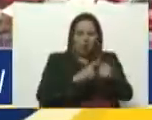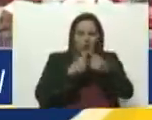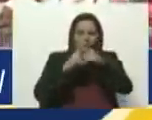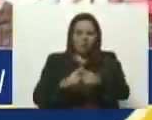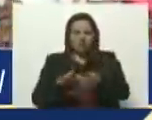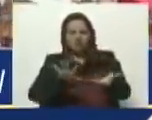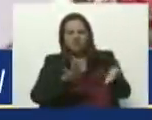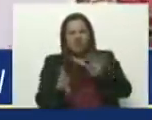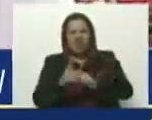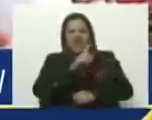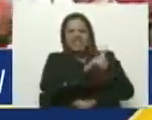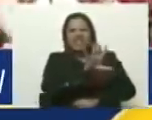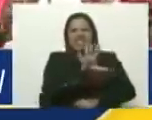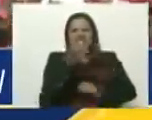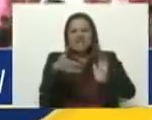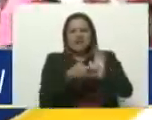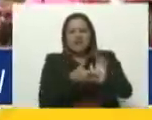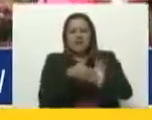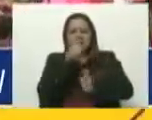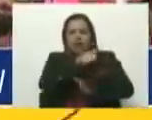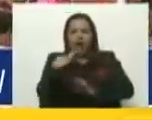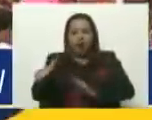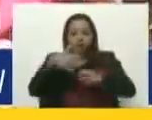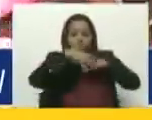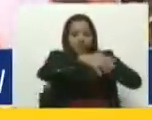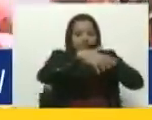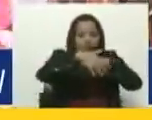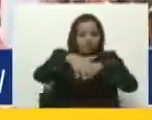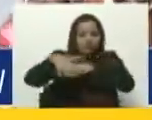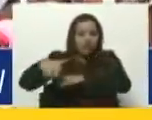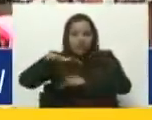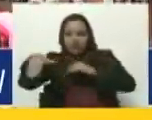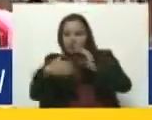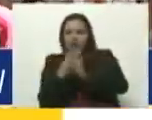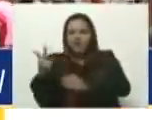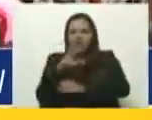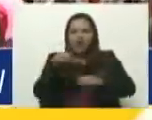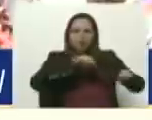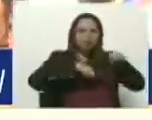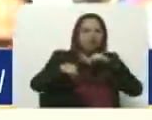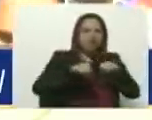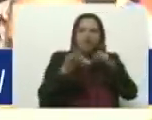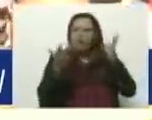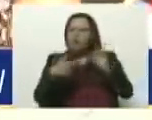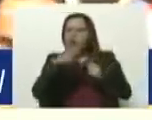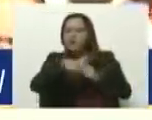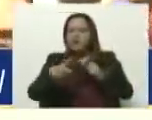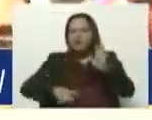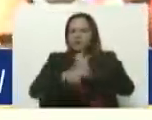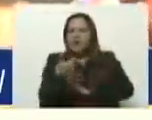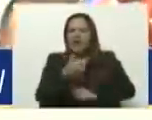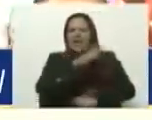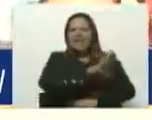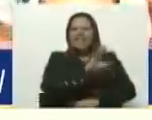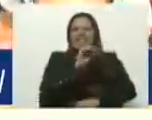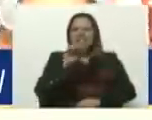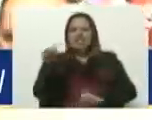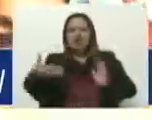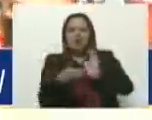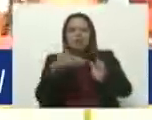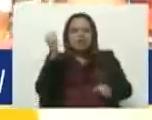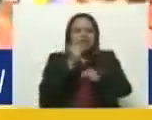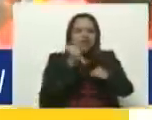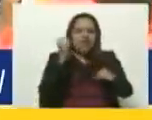15.000 por manifestación se movieron en toda venezuela se movieron más de 500 mil trabajadores y